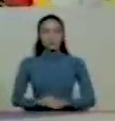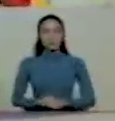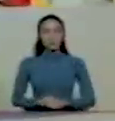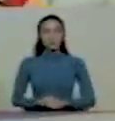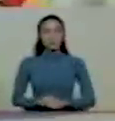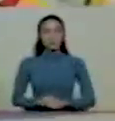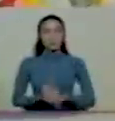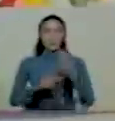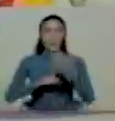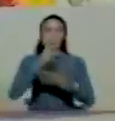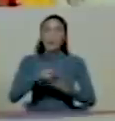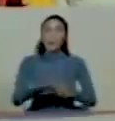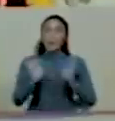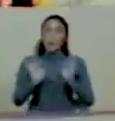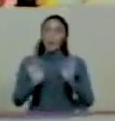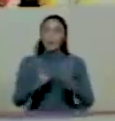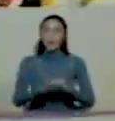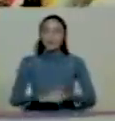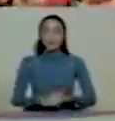Un plan especial.